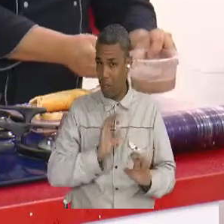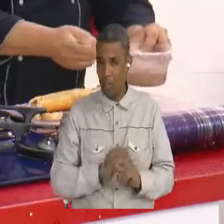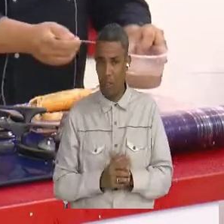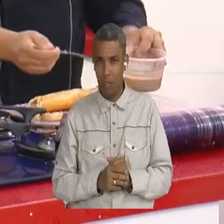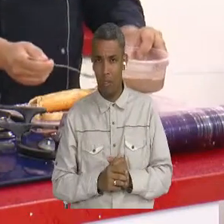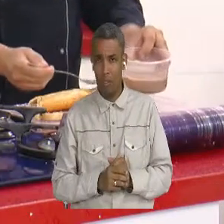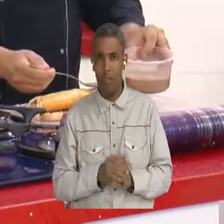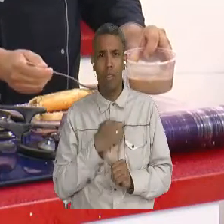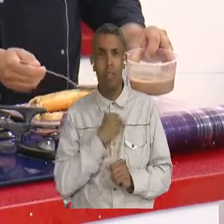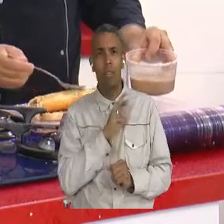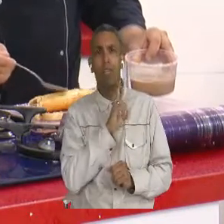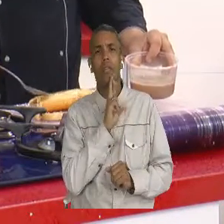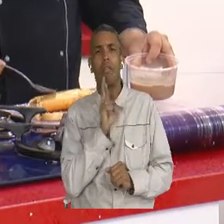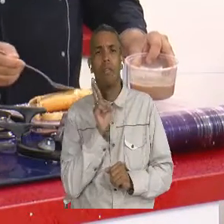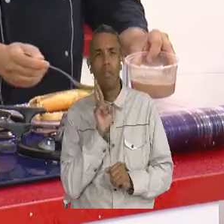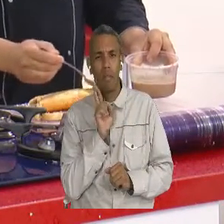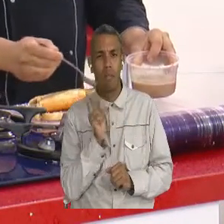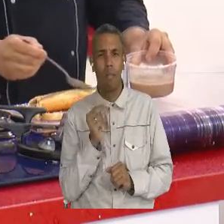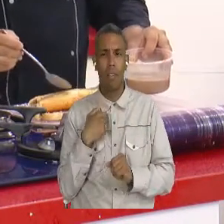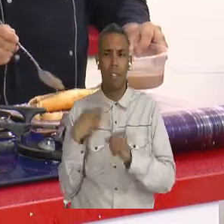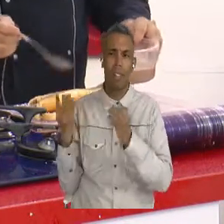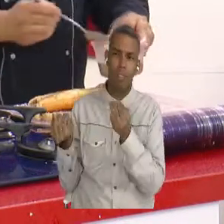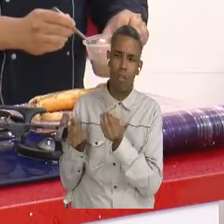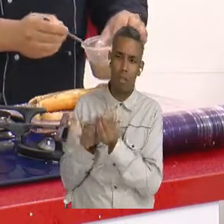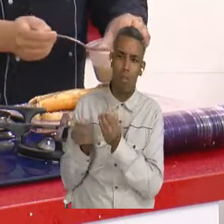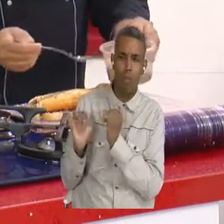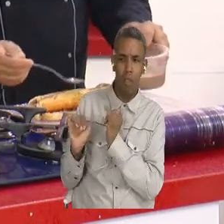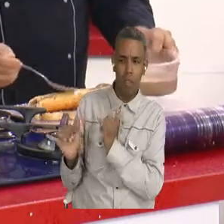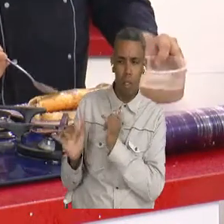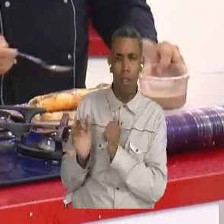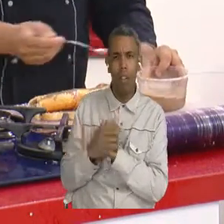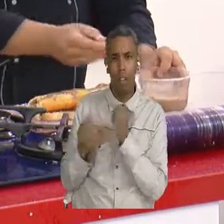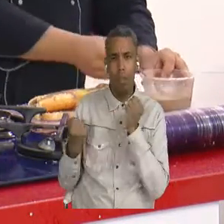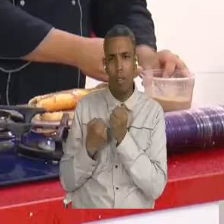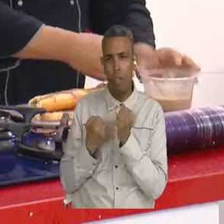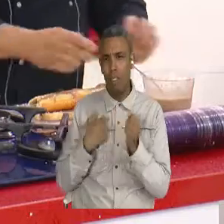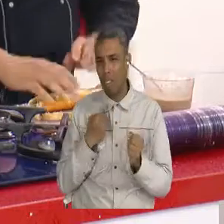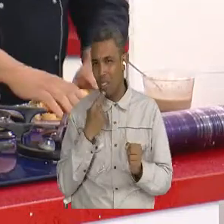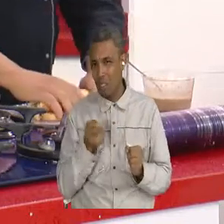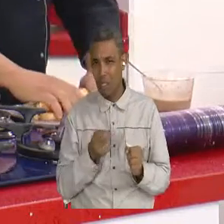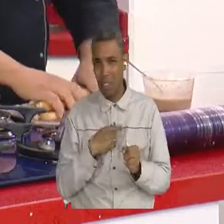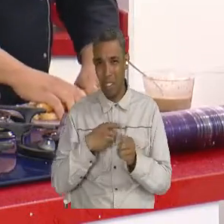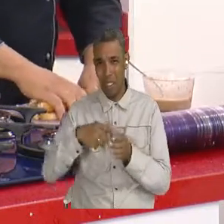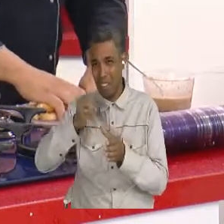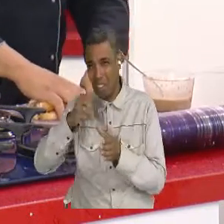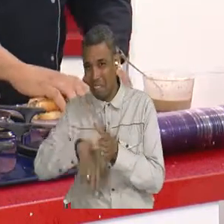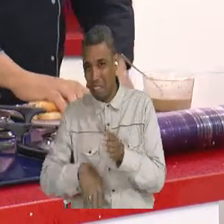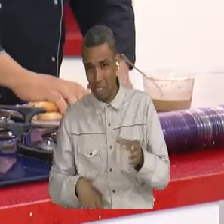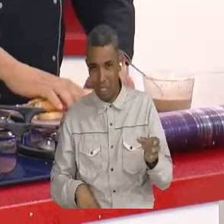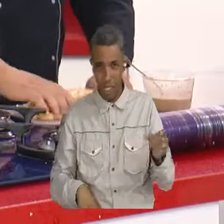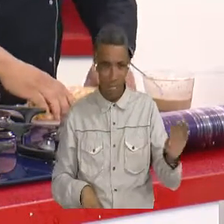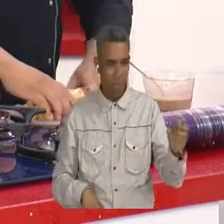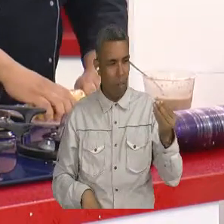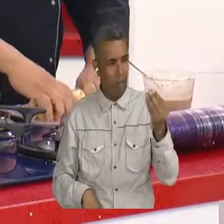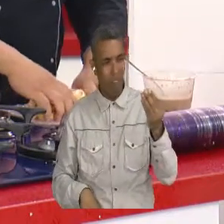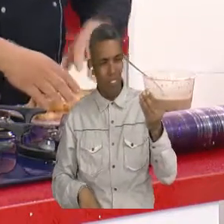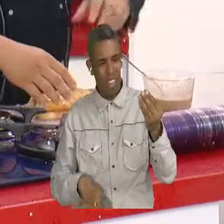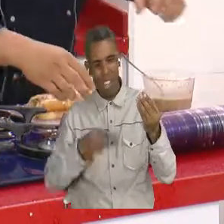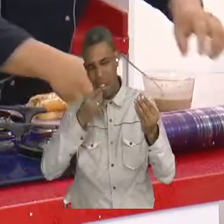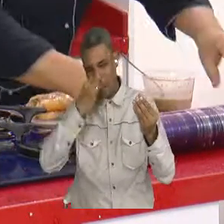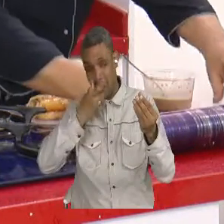el restaurante le digo a los compañeros de cocina, a mis colaboradores, que yo boto algo cuando no sirve. Sí, señor. Cuando